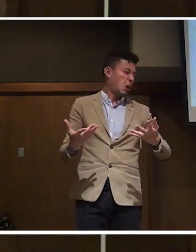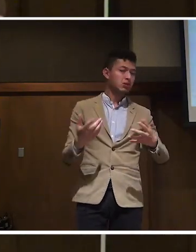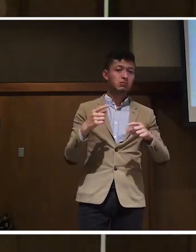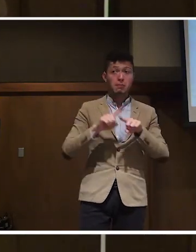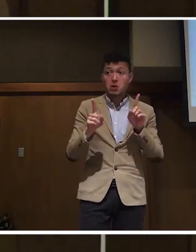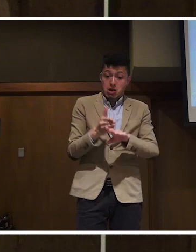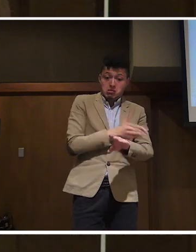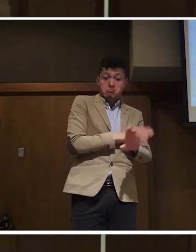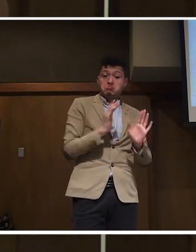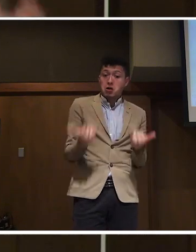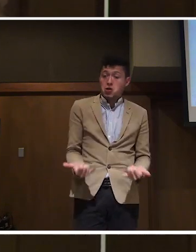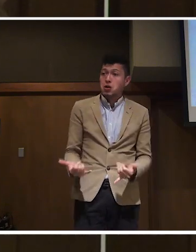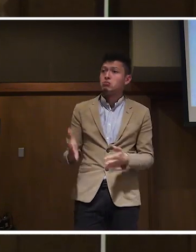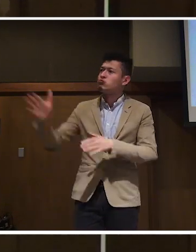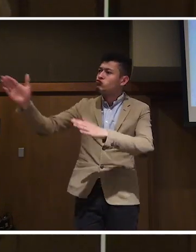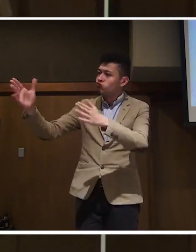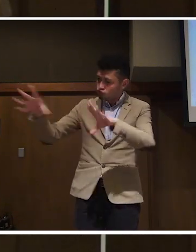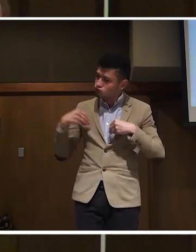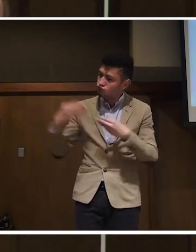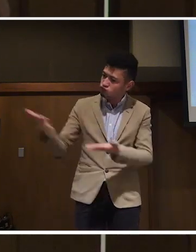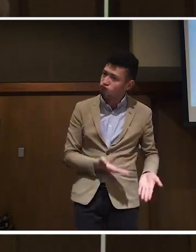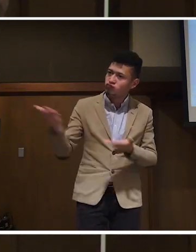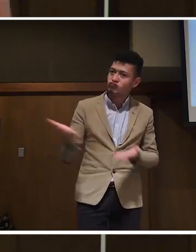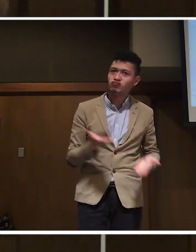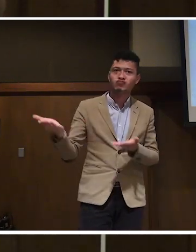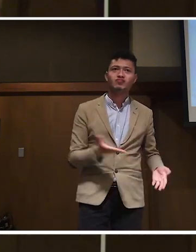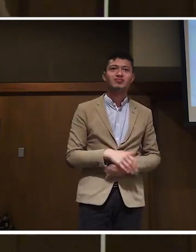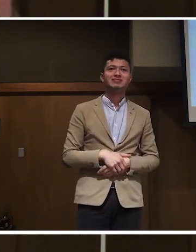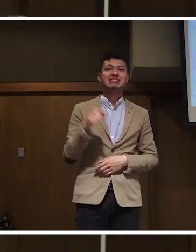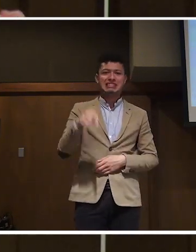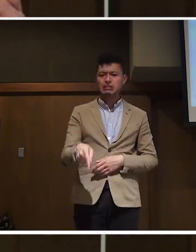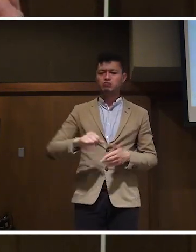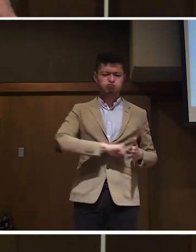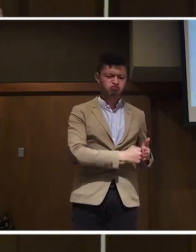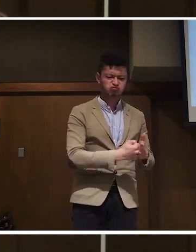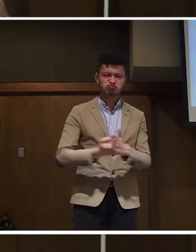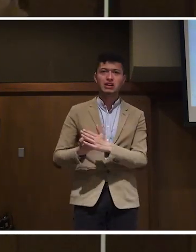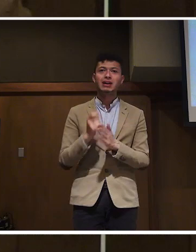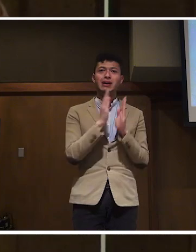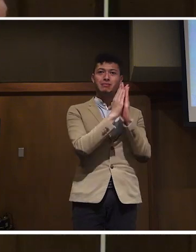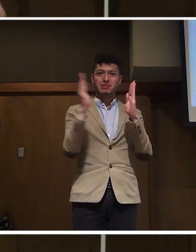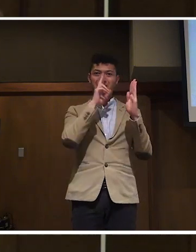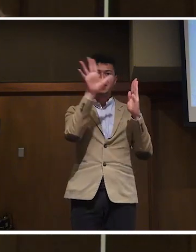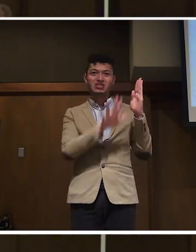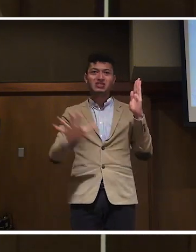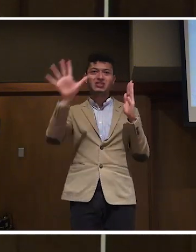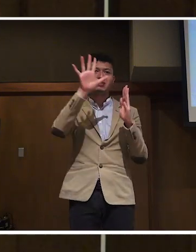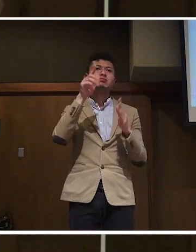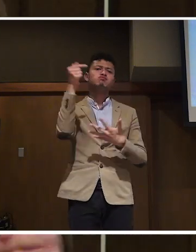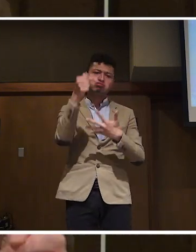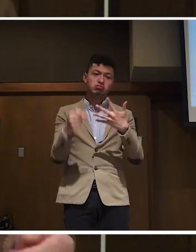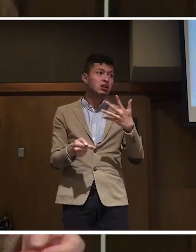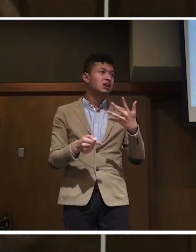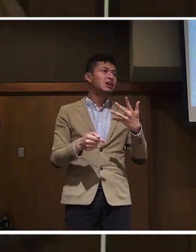bibliográfica complementaria que en gran parte duplica la Biblioteca Nacional, pero en algunos sectores la complementa y la